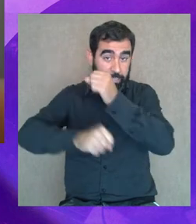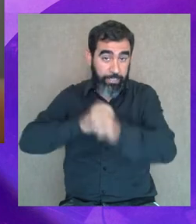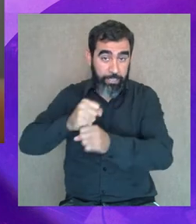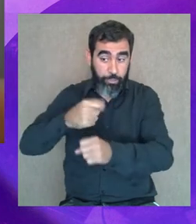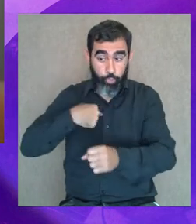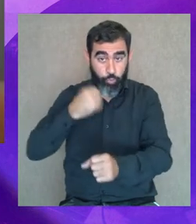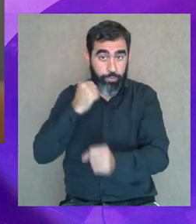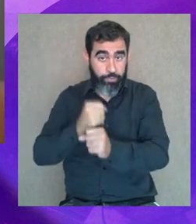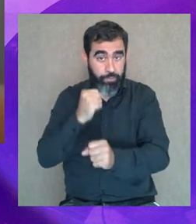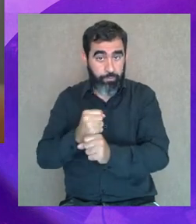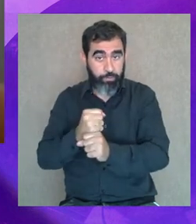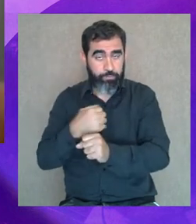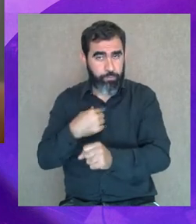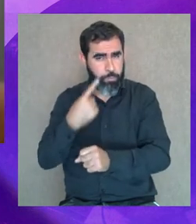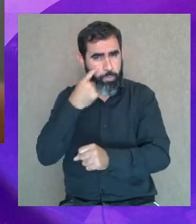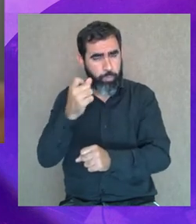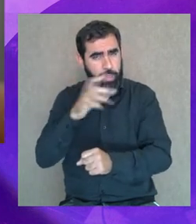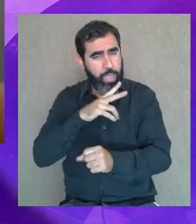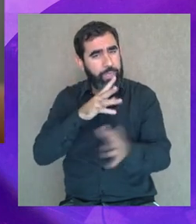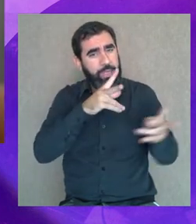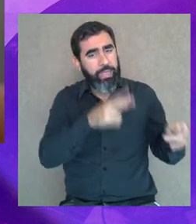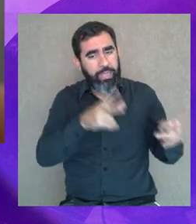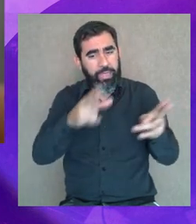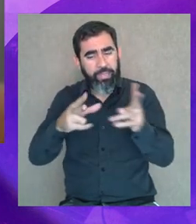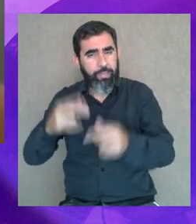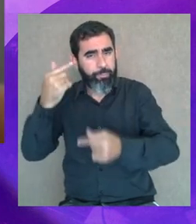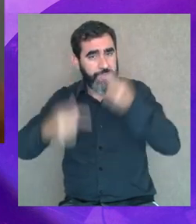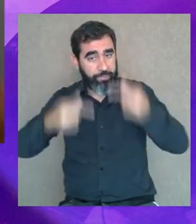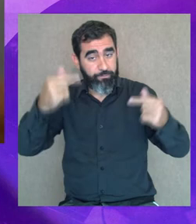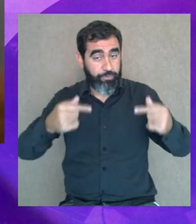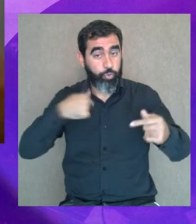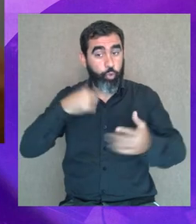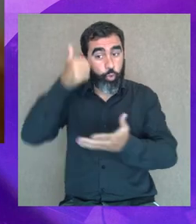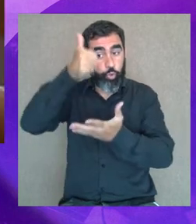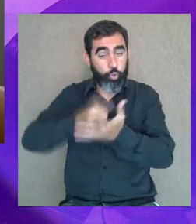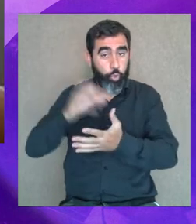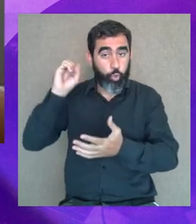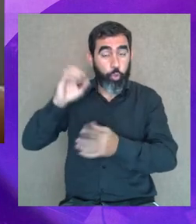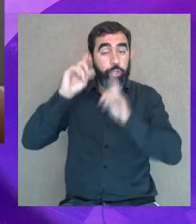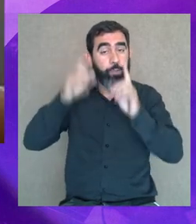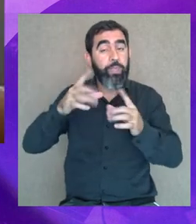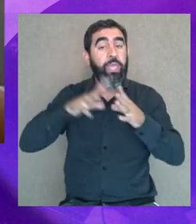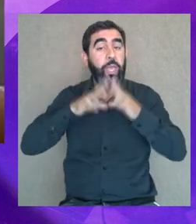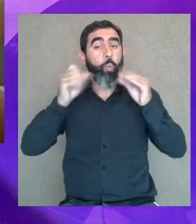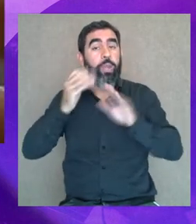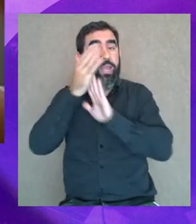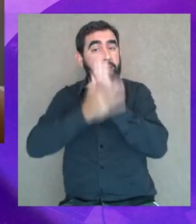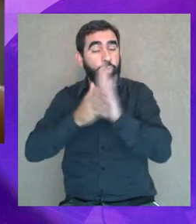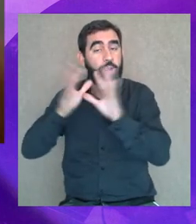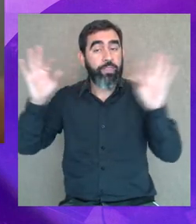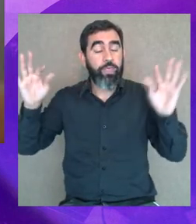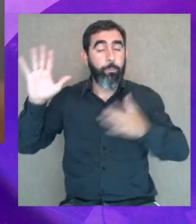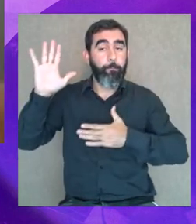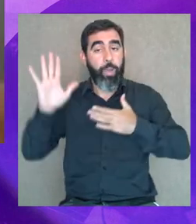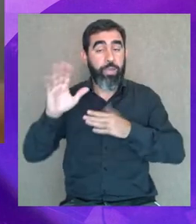que estoy me doy cuenta que tengo como diferentes etapas que estoy en soria a su vez estuve en la escuela nacional de danza ocho